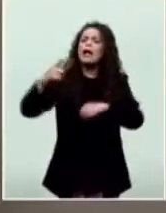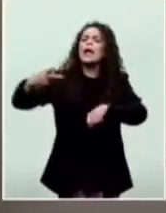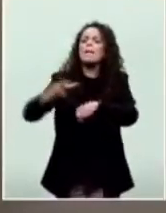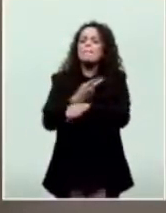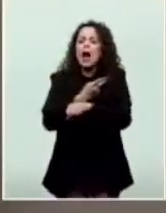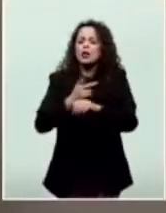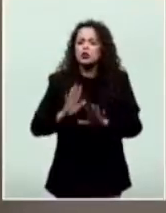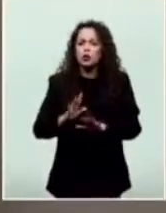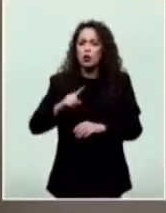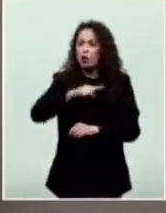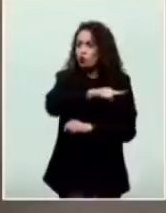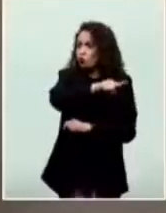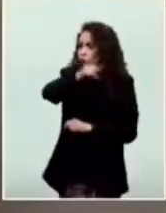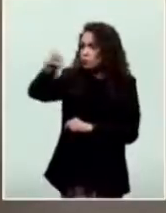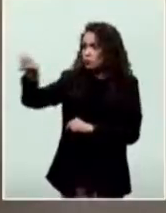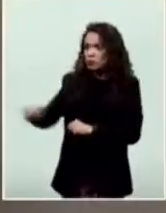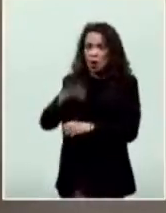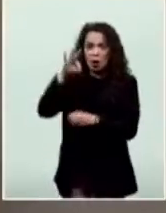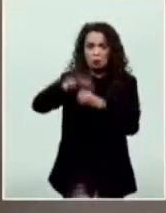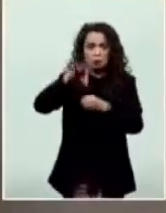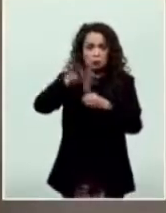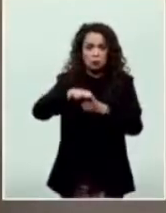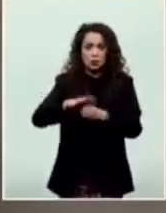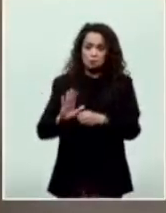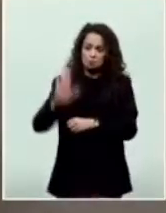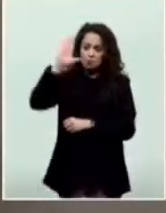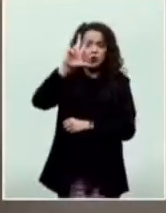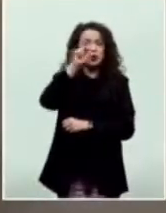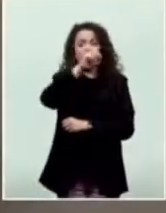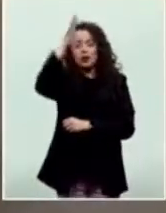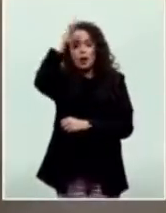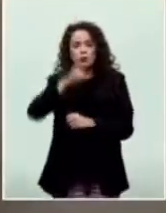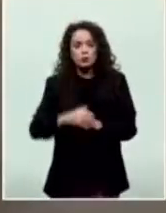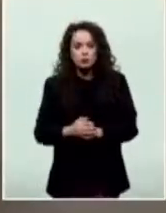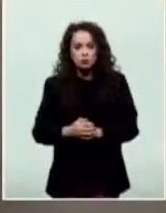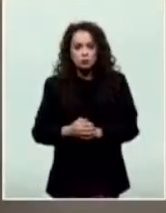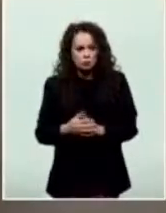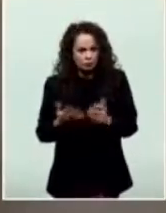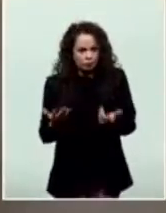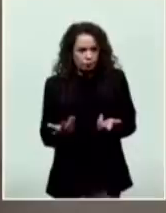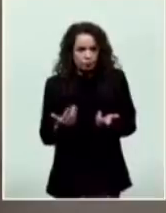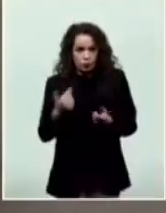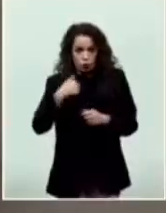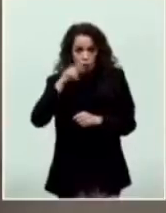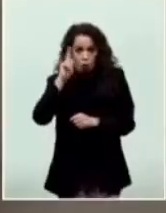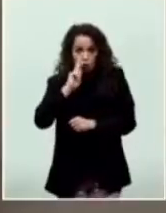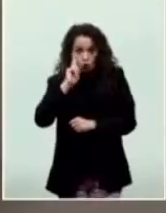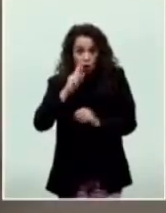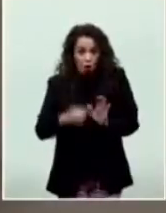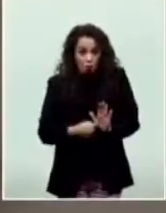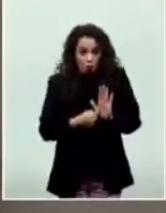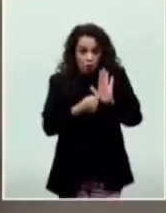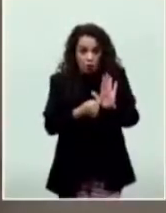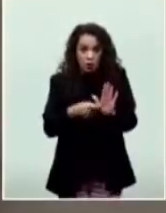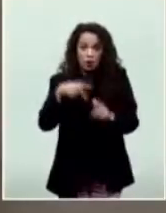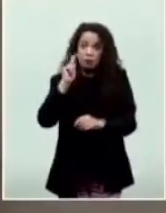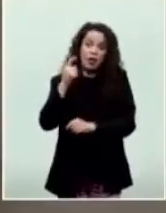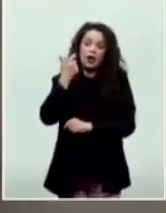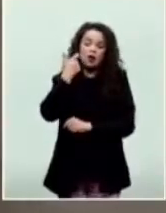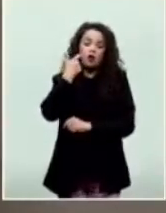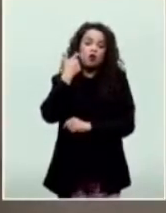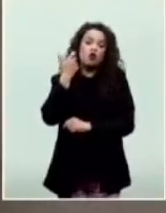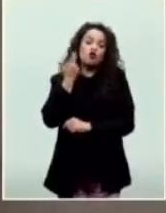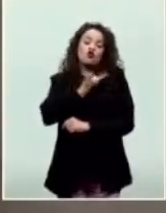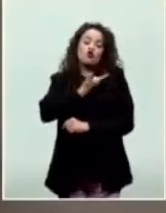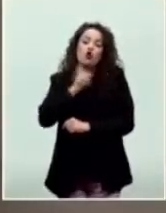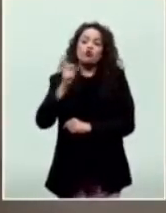me lo votaron en contra en el pleno, y eran hechos, pero pues no les gustaron que dijéramos que los niños se habían